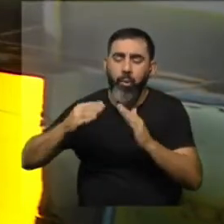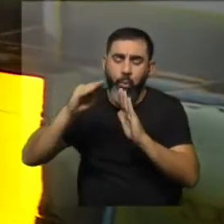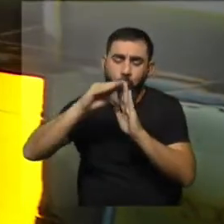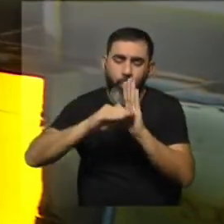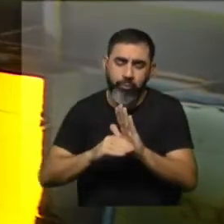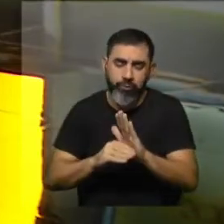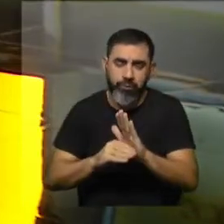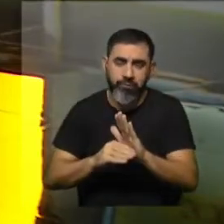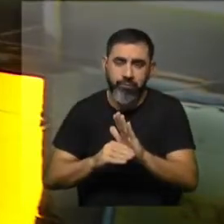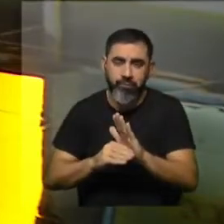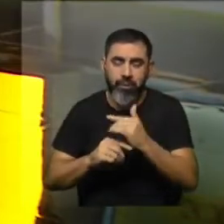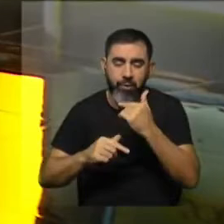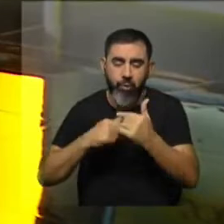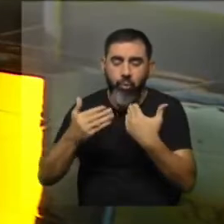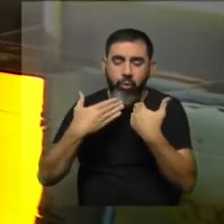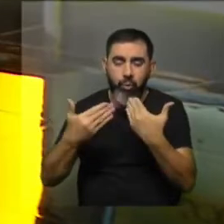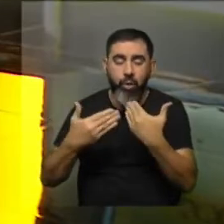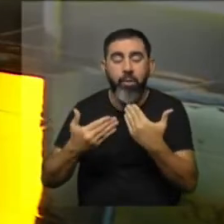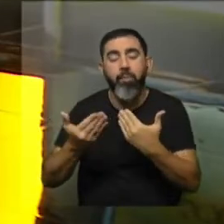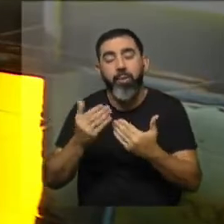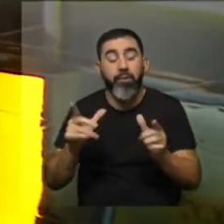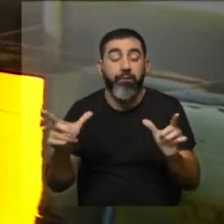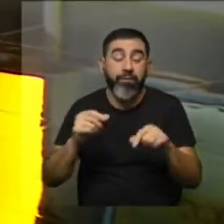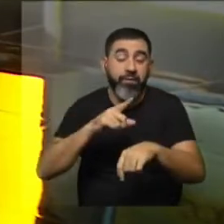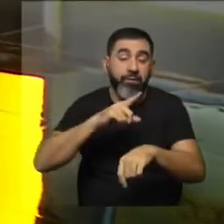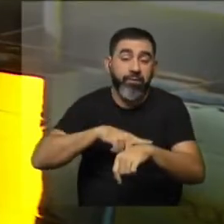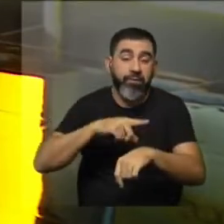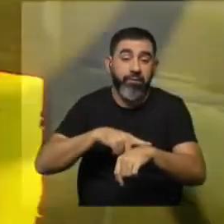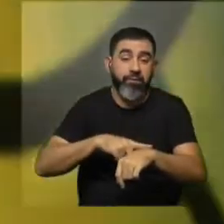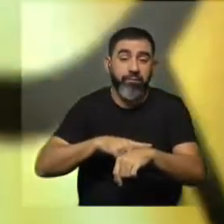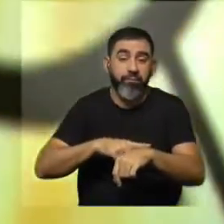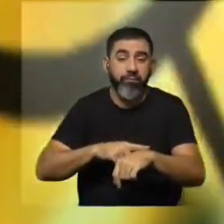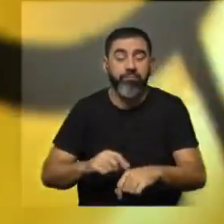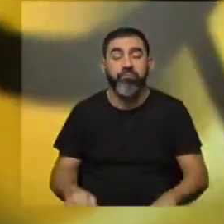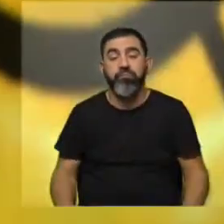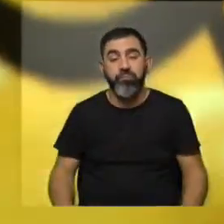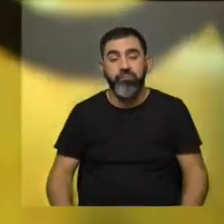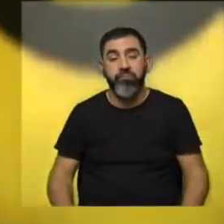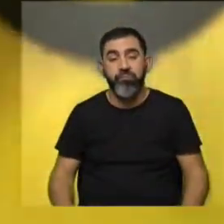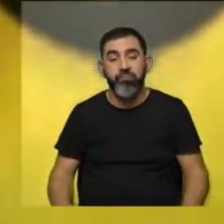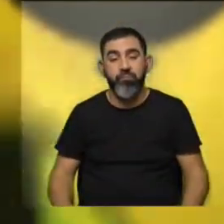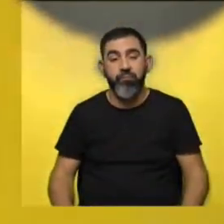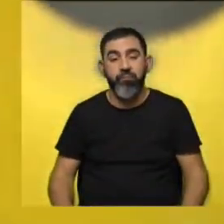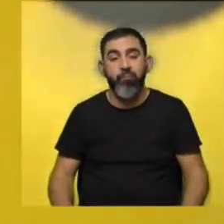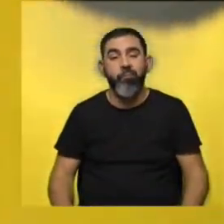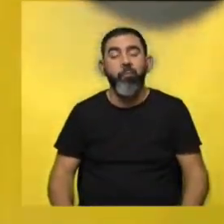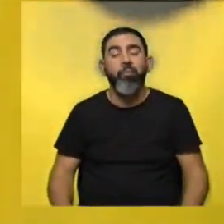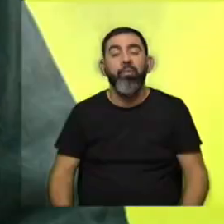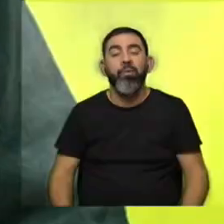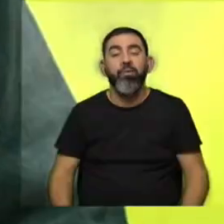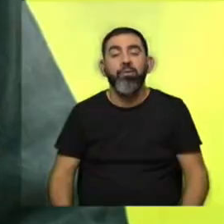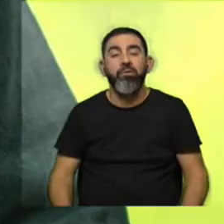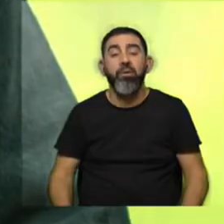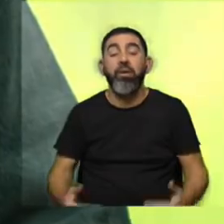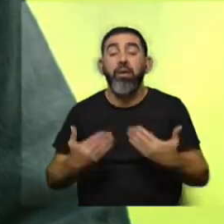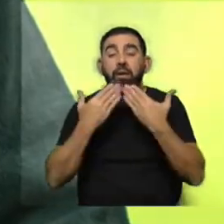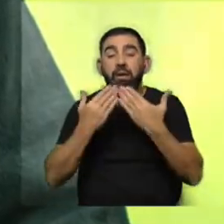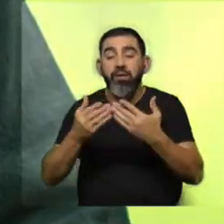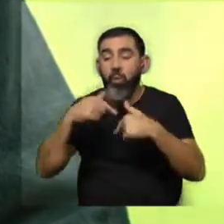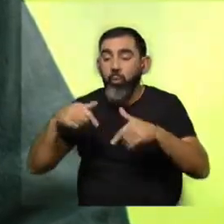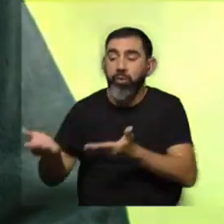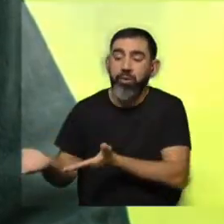hecho para tratar de seguir indagando, pero me temo que el agua nos va a seguir haciendo hablar, así que te volveremos a tener aquí en Sobre Ciencia. Bueno, muchas gracias